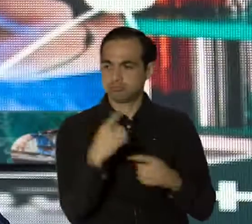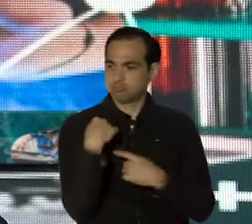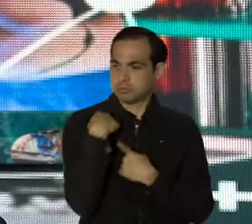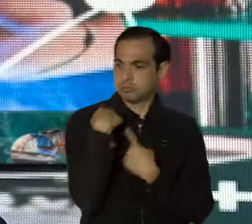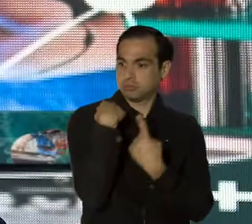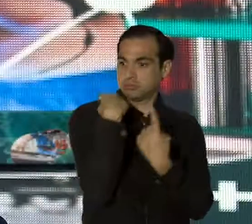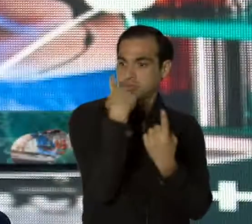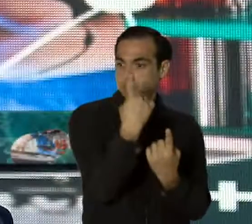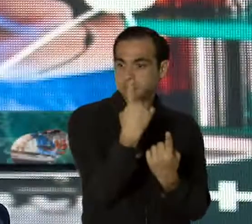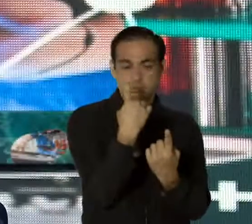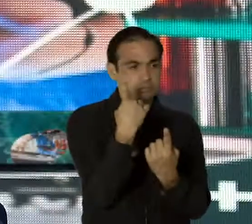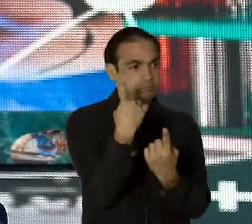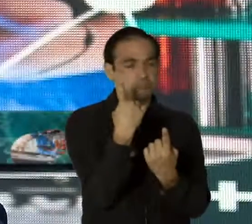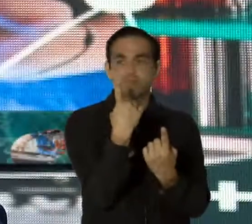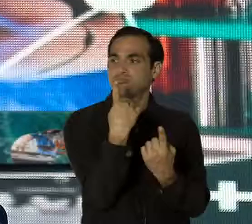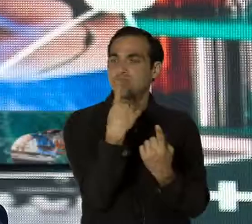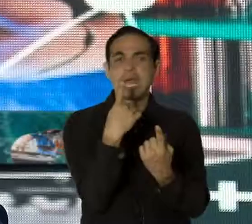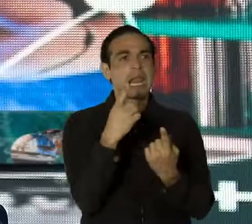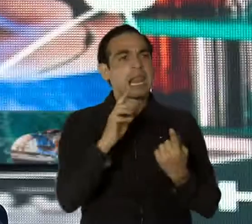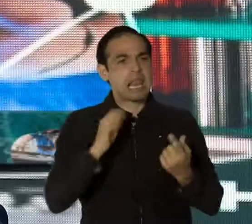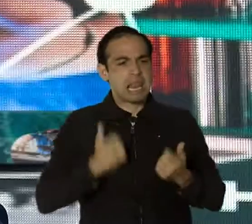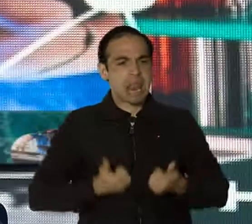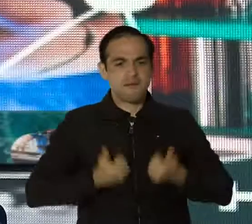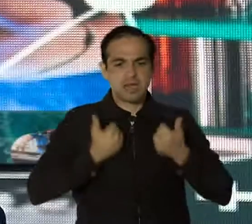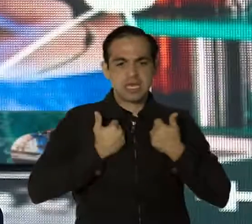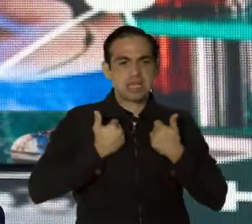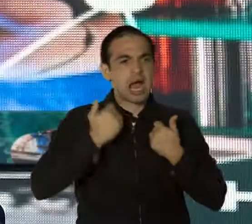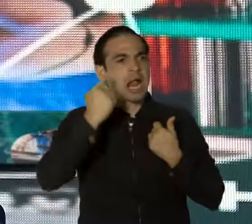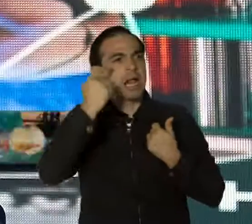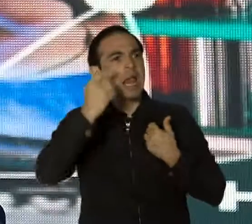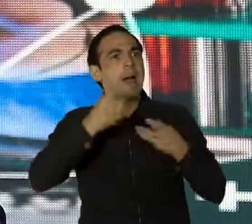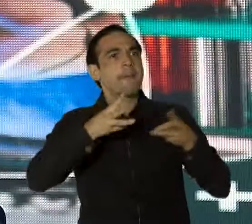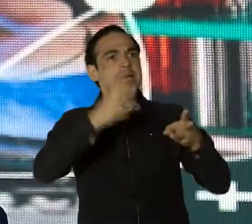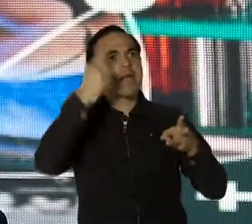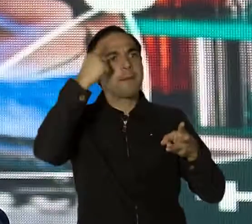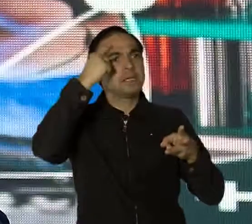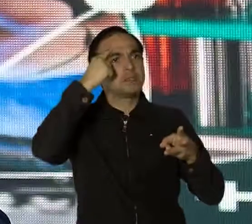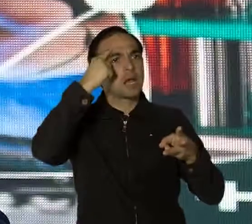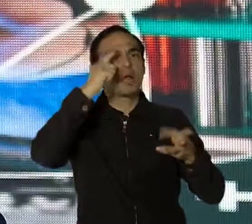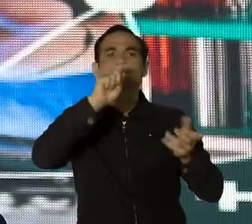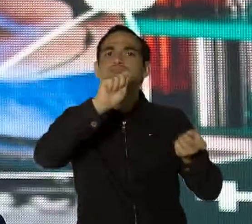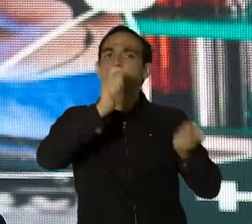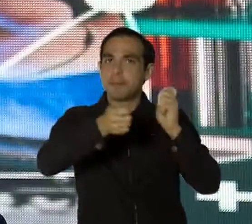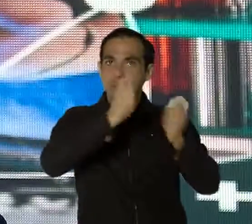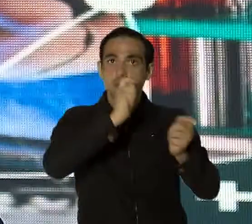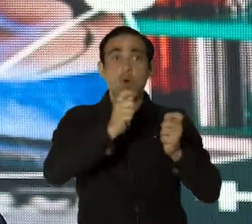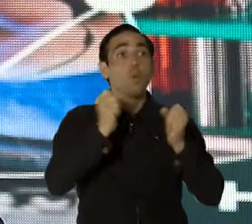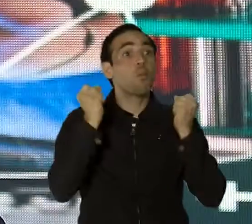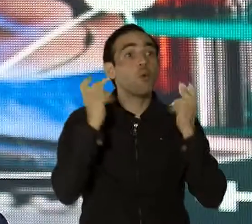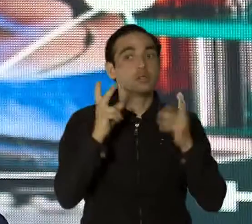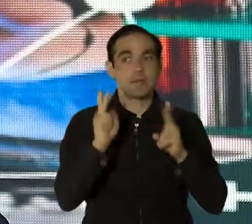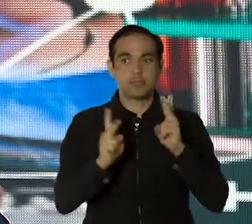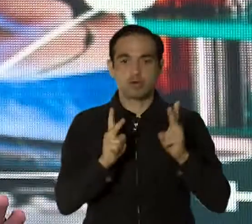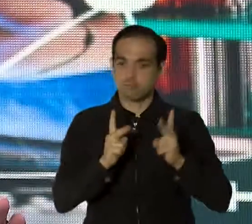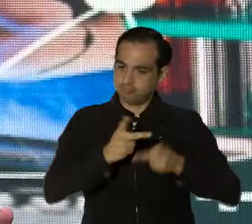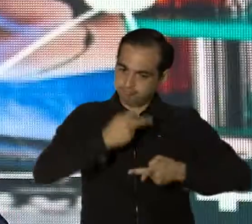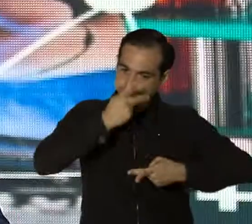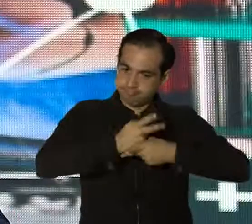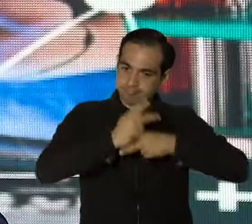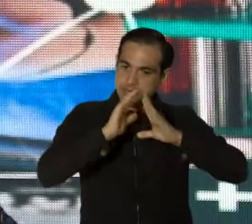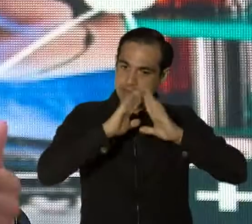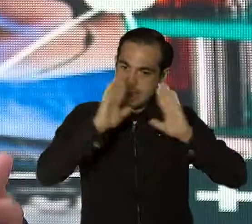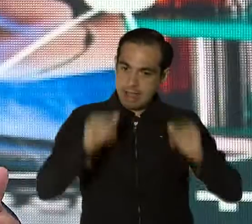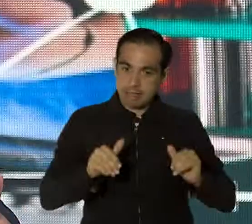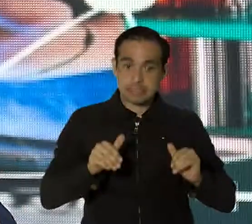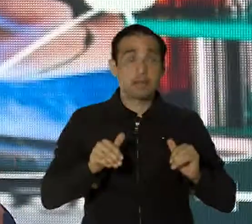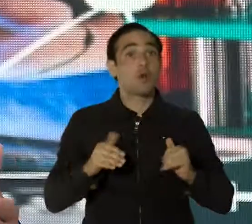esta parte de su vida. Muchos de ellos están refinanciando, quedándose en su propiedad o no están comprando. Los